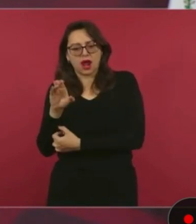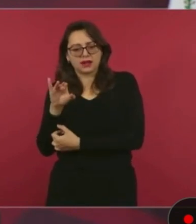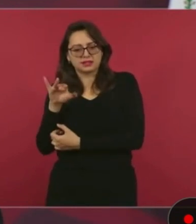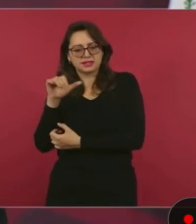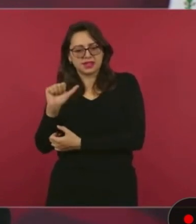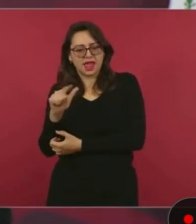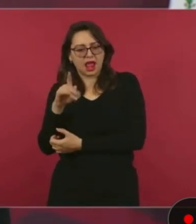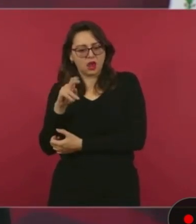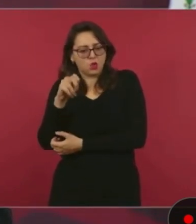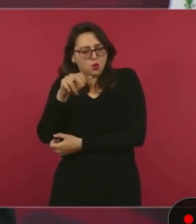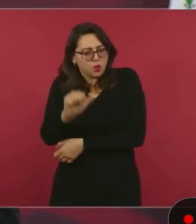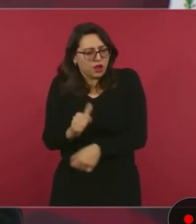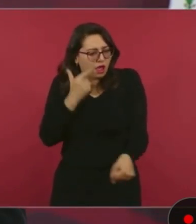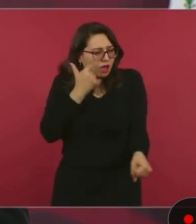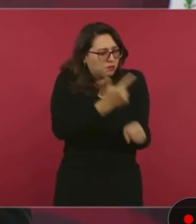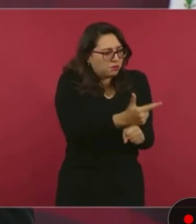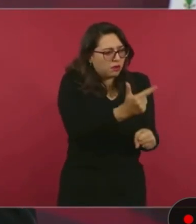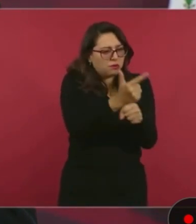el ayudante,